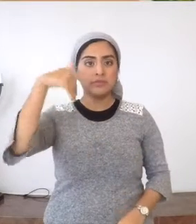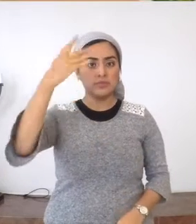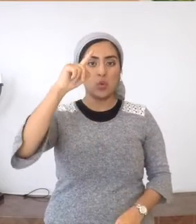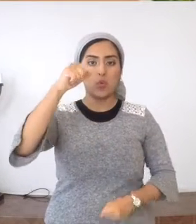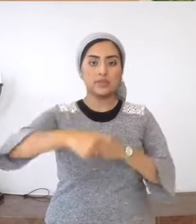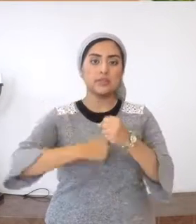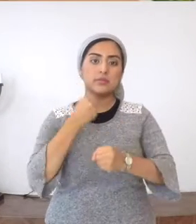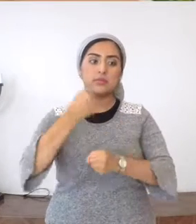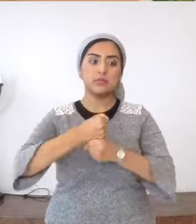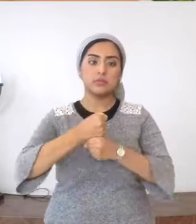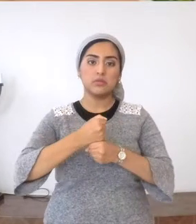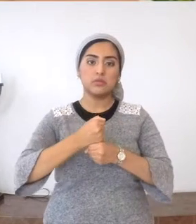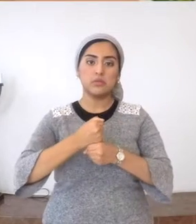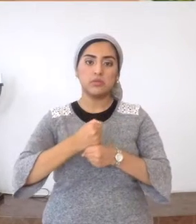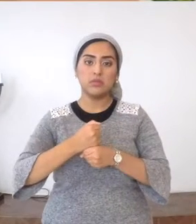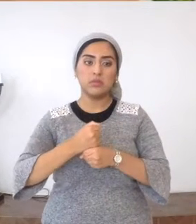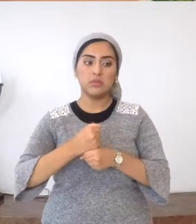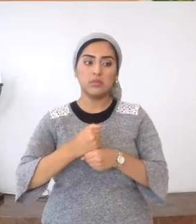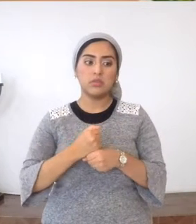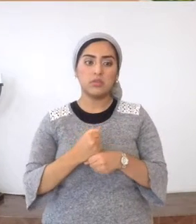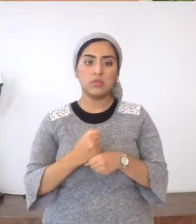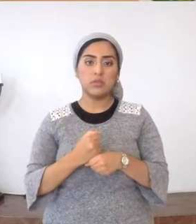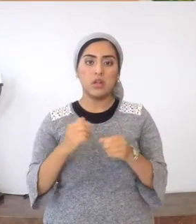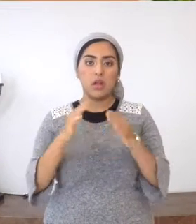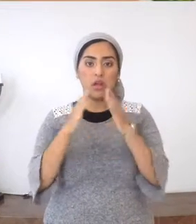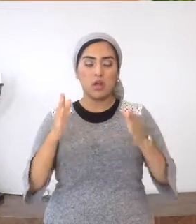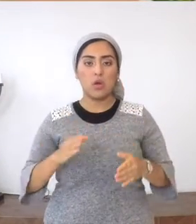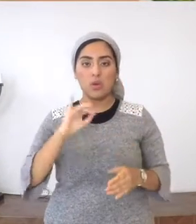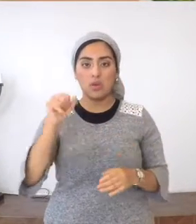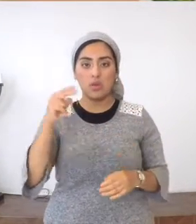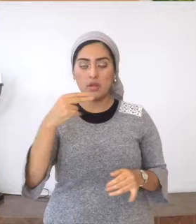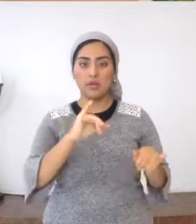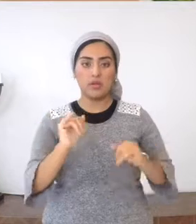Y entonces Festejemos Pesaj Dentro de un año